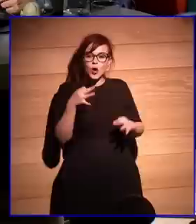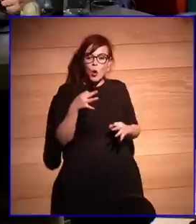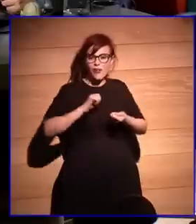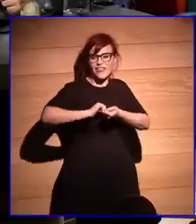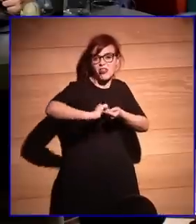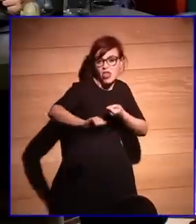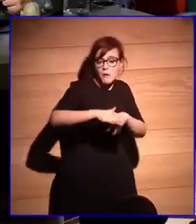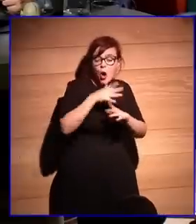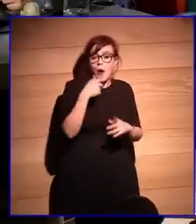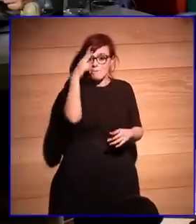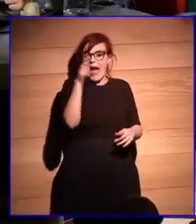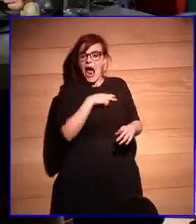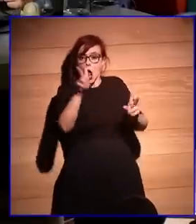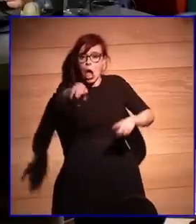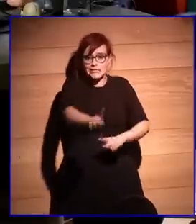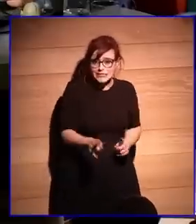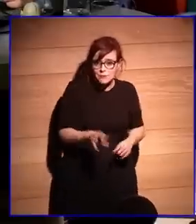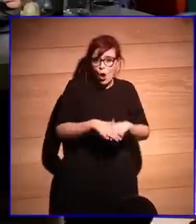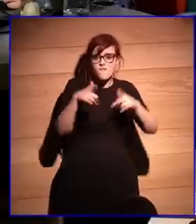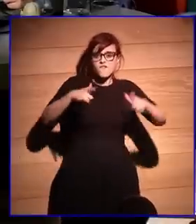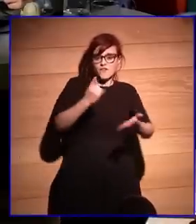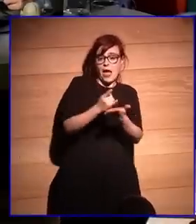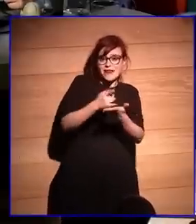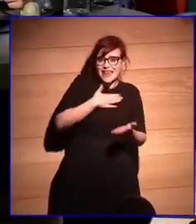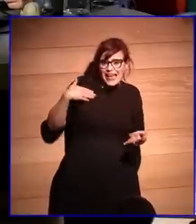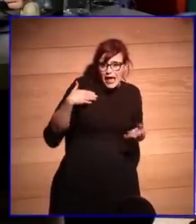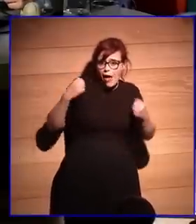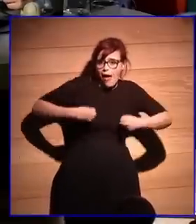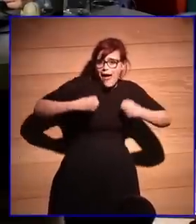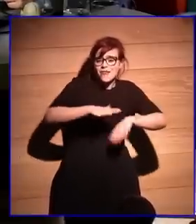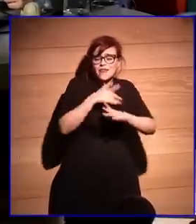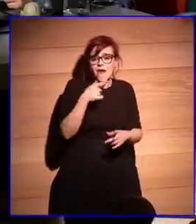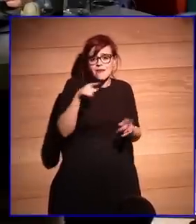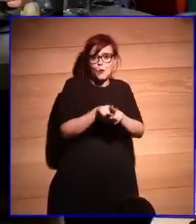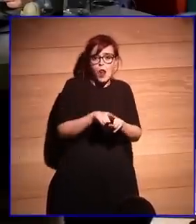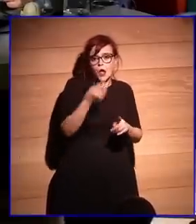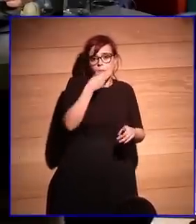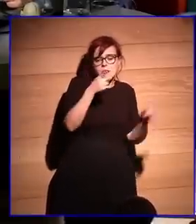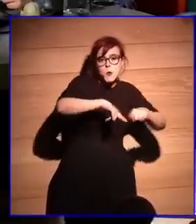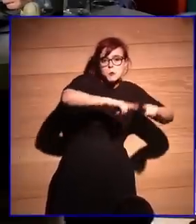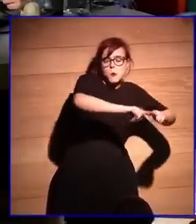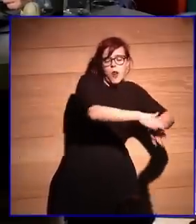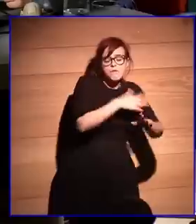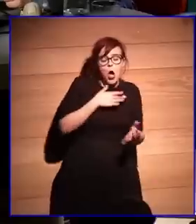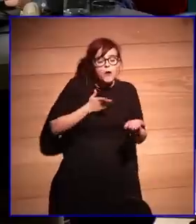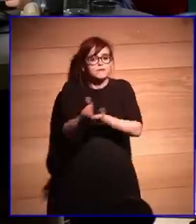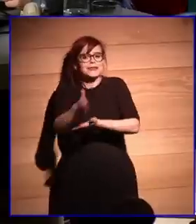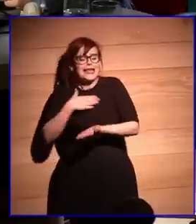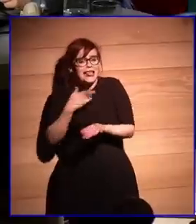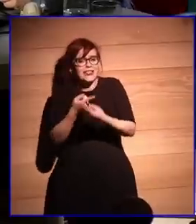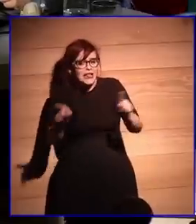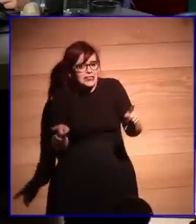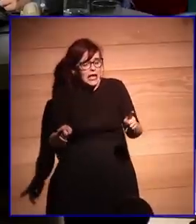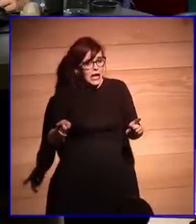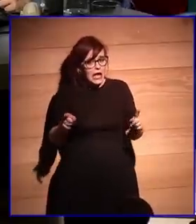traiciona porque no es vegano. Porque es por un filete. Él quiere comer filetes, claro. Y ya está bien de comer mocos. Claro. Ya, hasta aquí podíamos llegar. Y él de